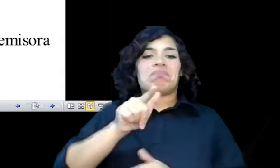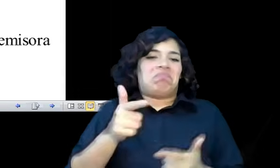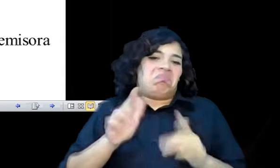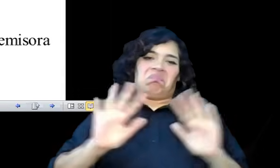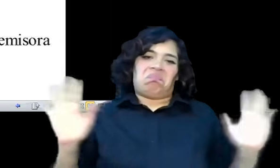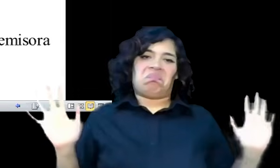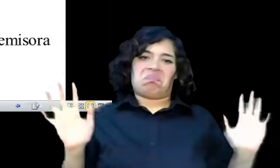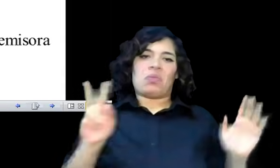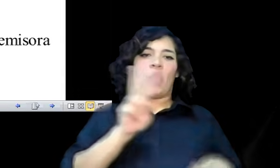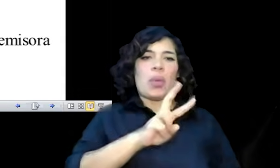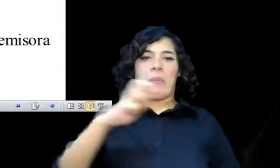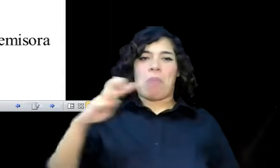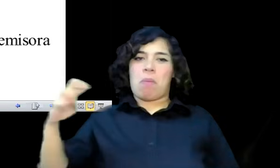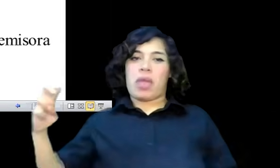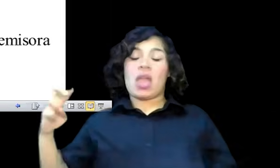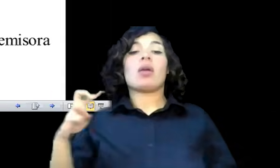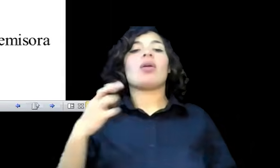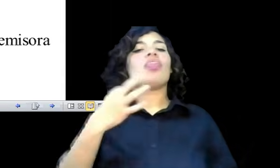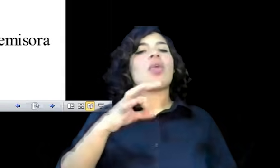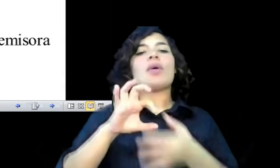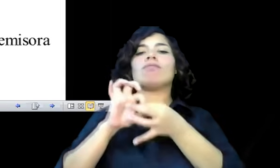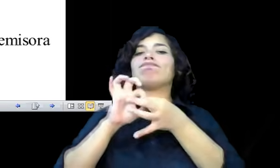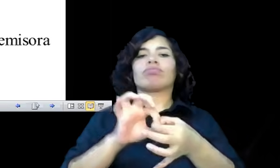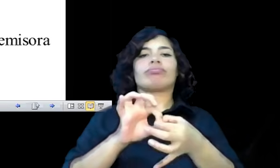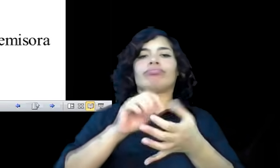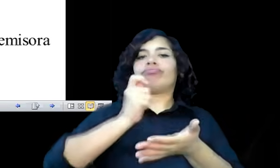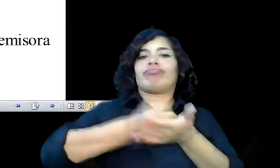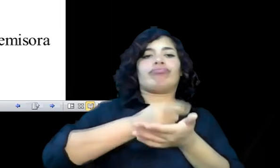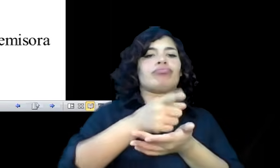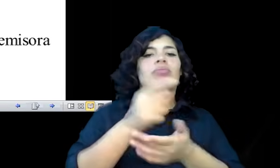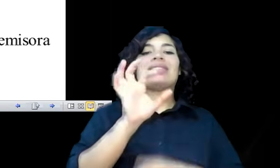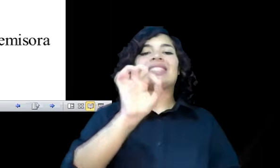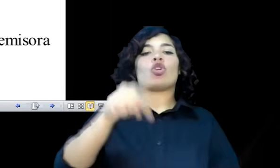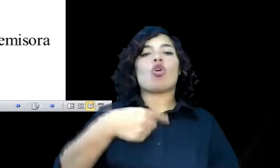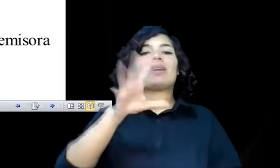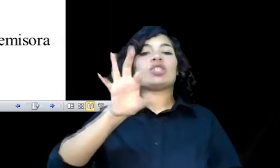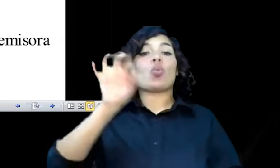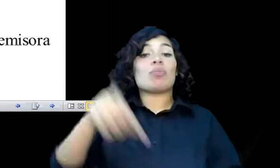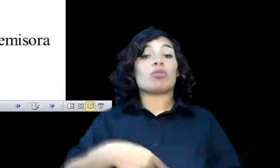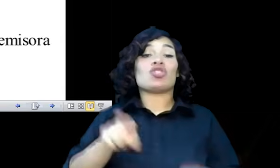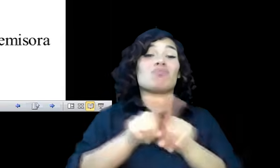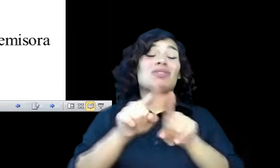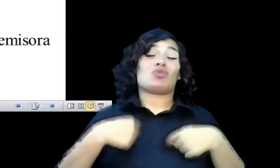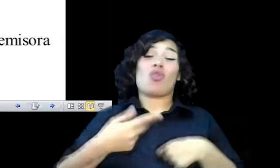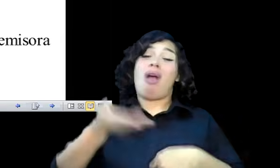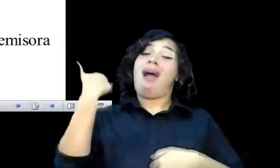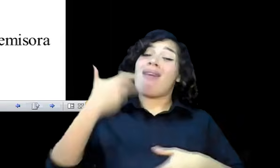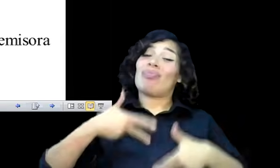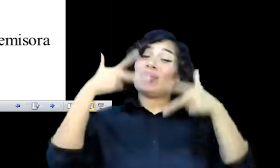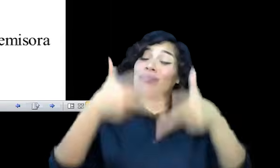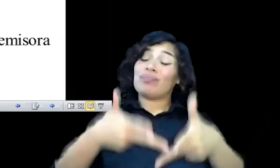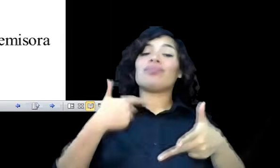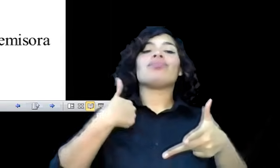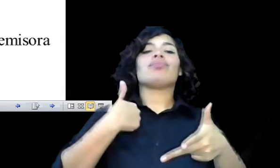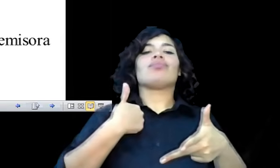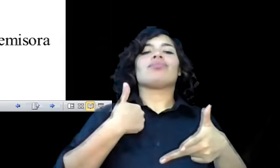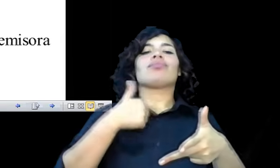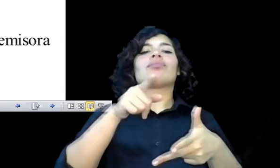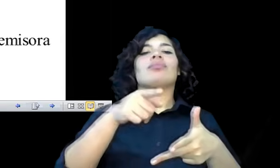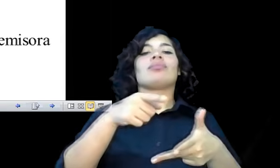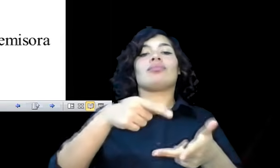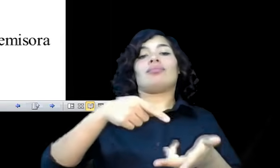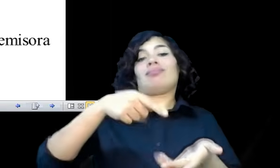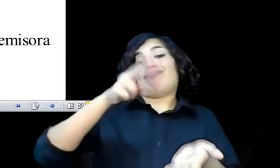a aplicar una alícuota plana del 0,50% y como dije antes, sí, el